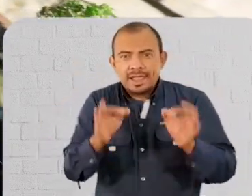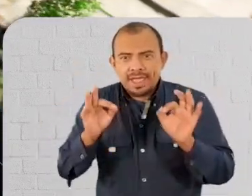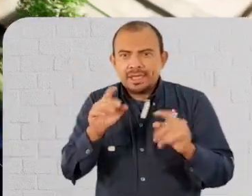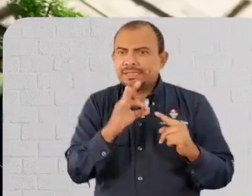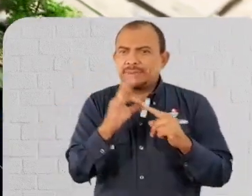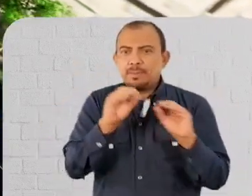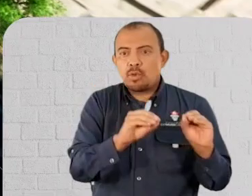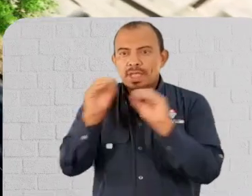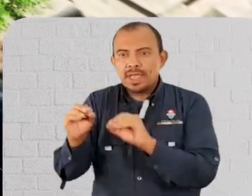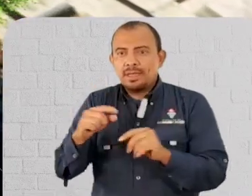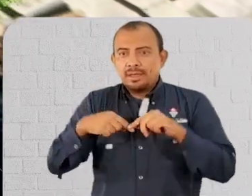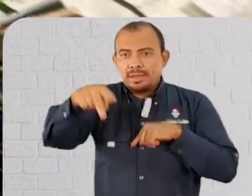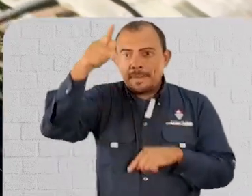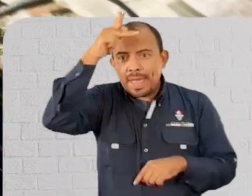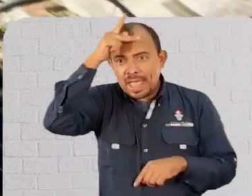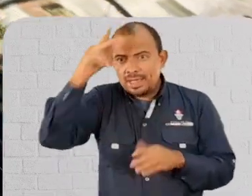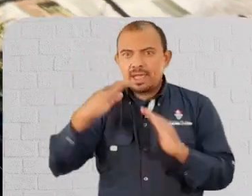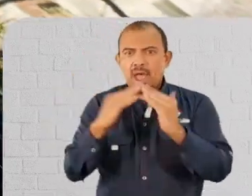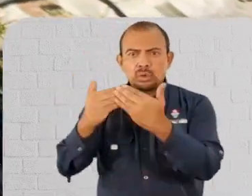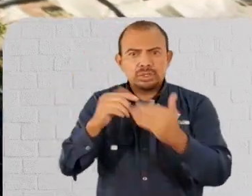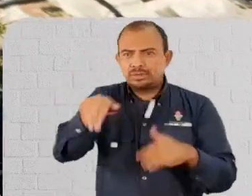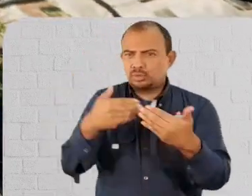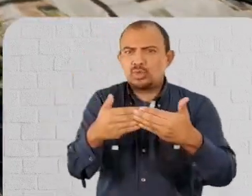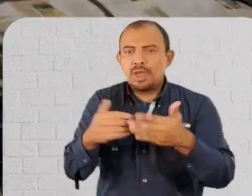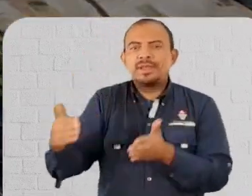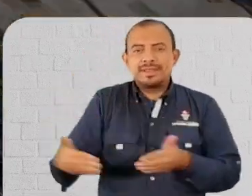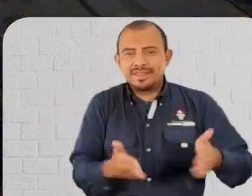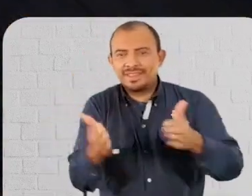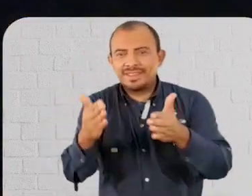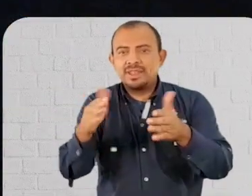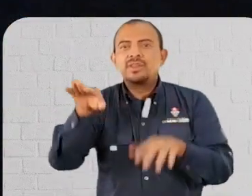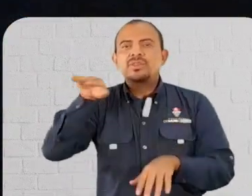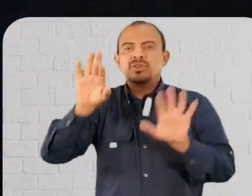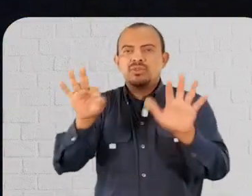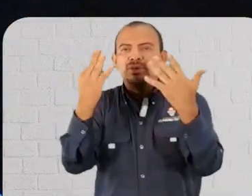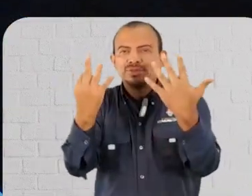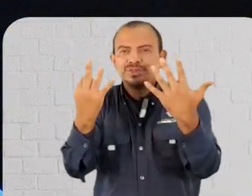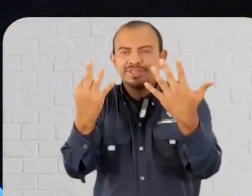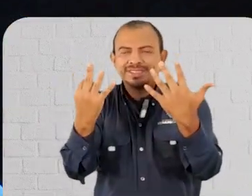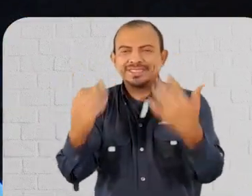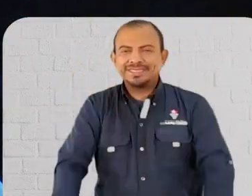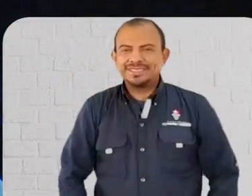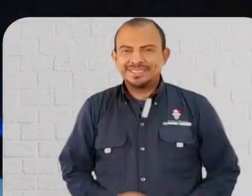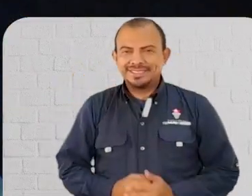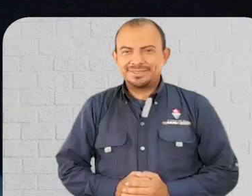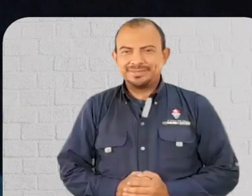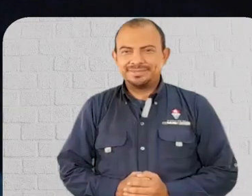pesado y especialmente la movilidad de miles de vecinos que utilizan la carretera al Atlántico.